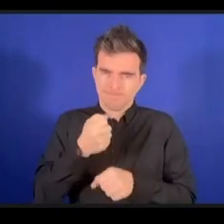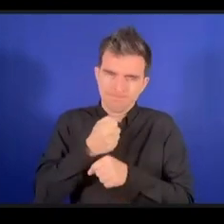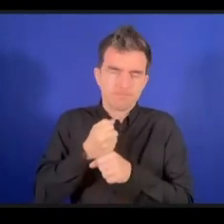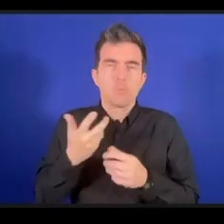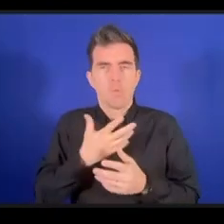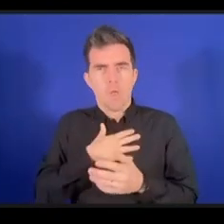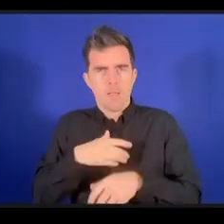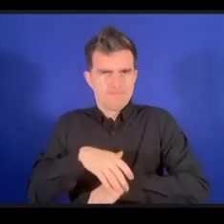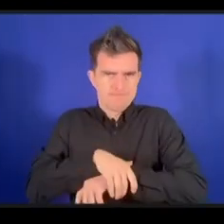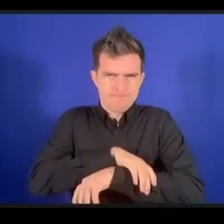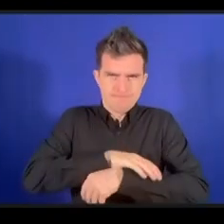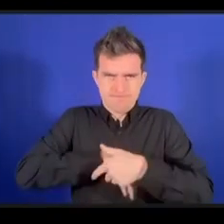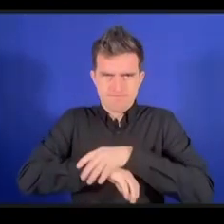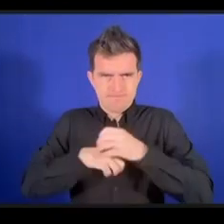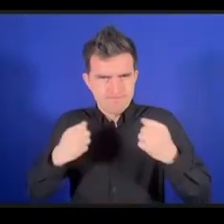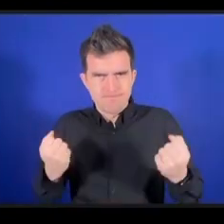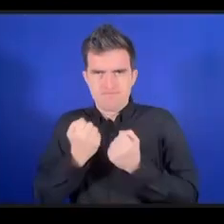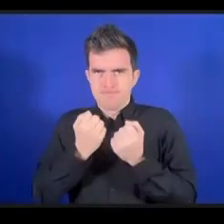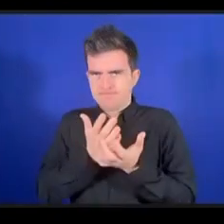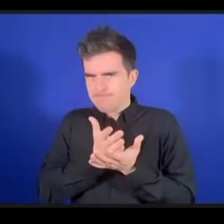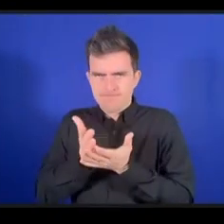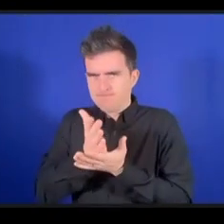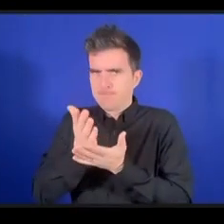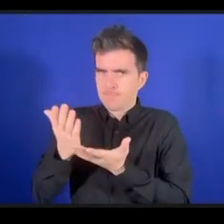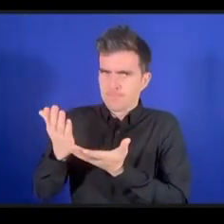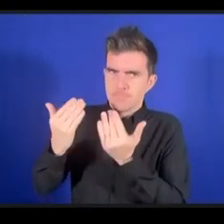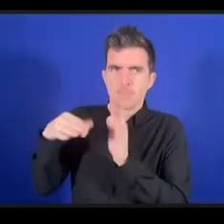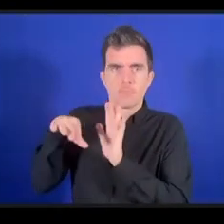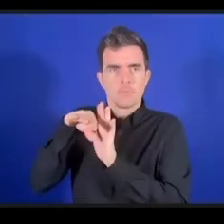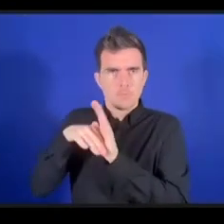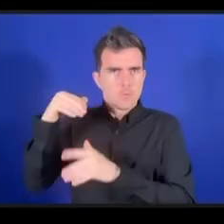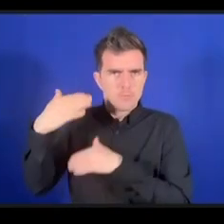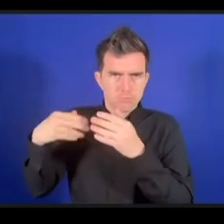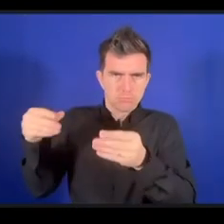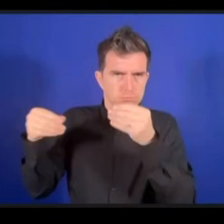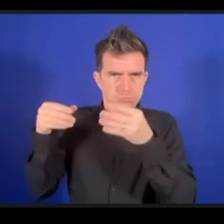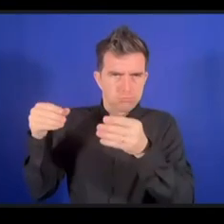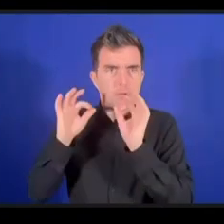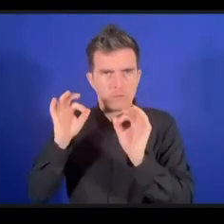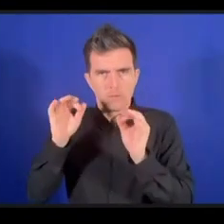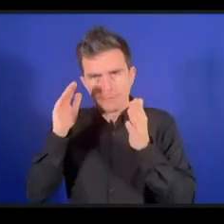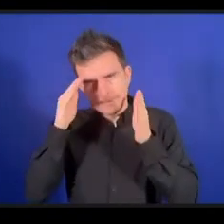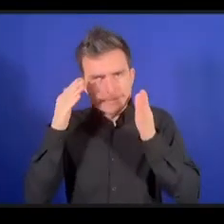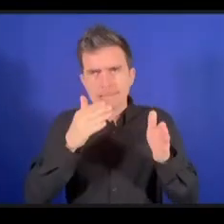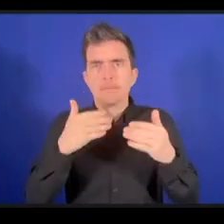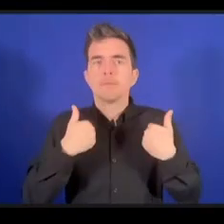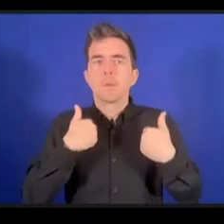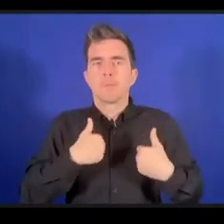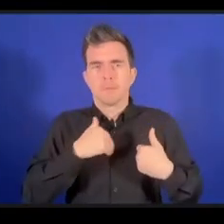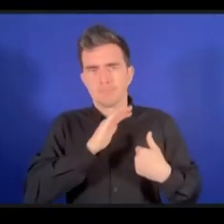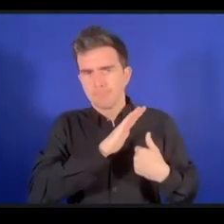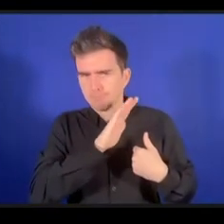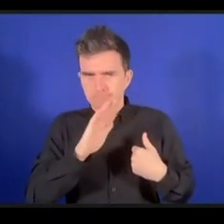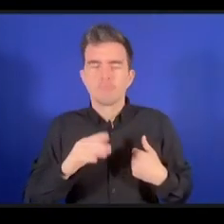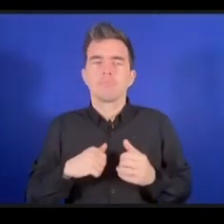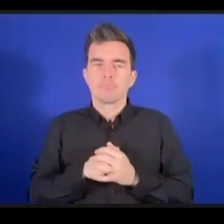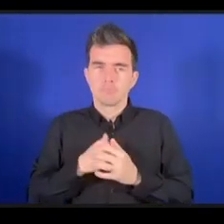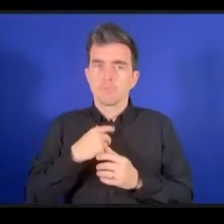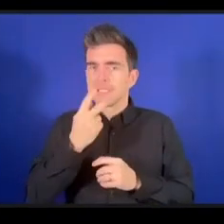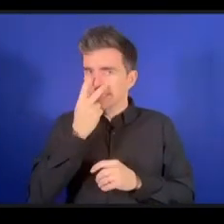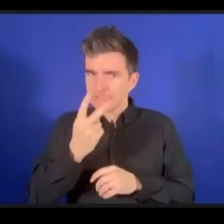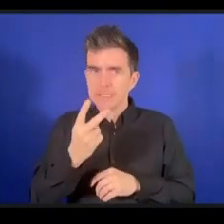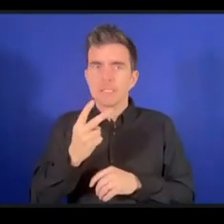las iones humanas por ejemplo hemos hablado de el daño que está